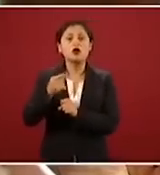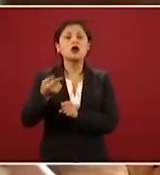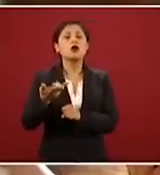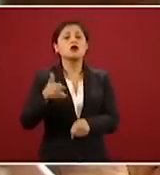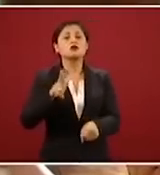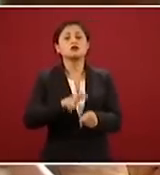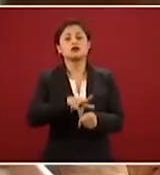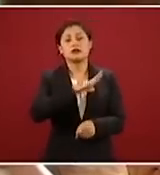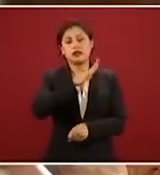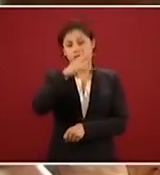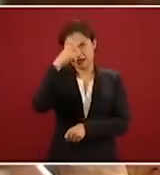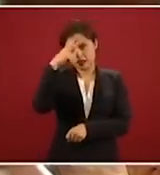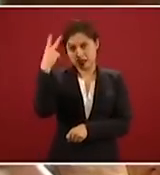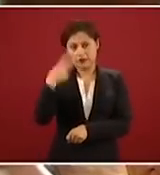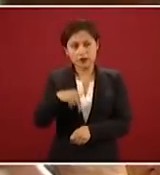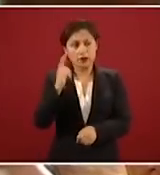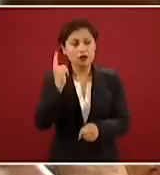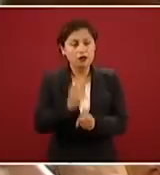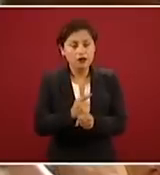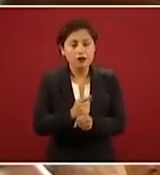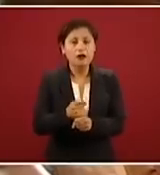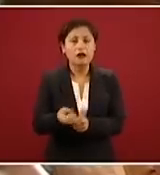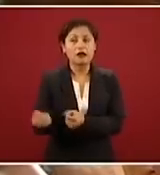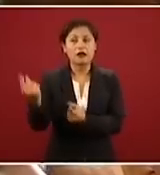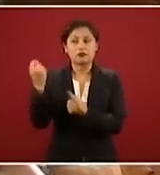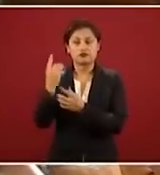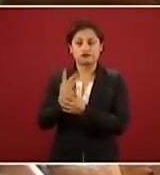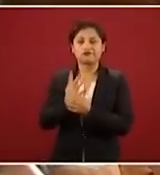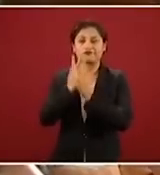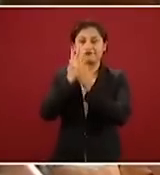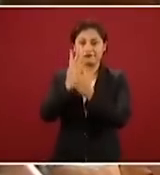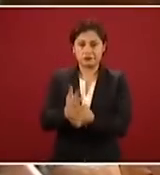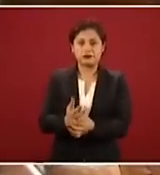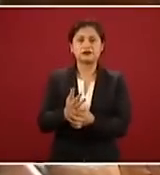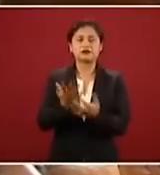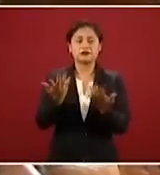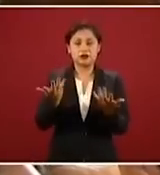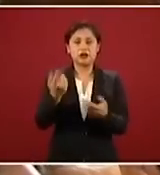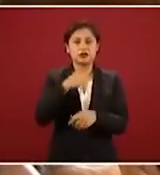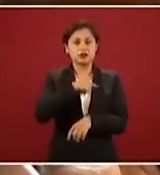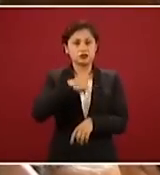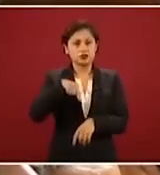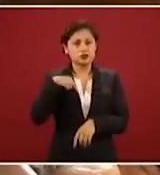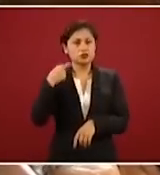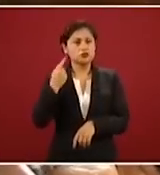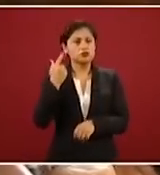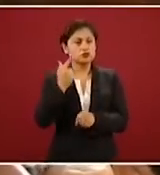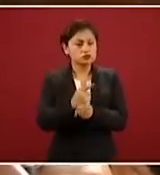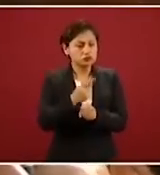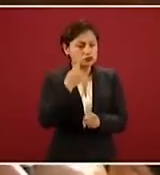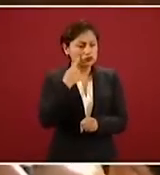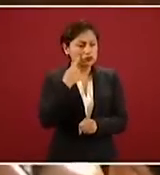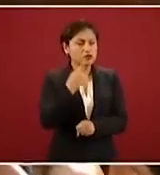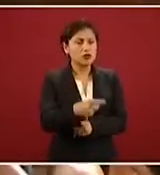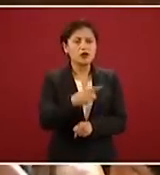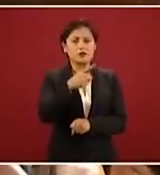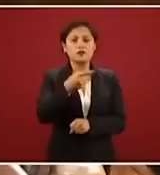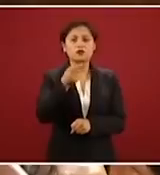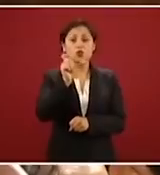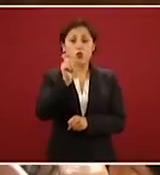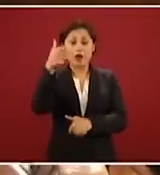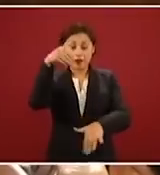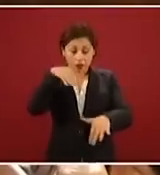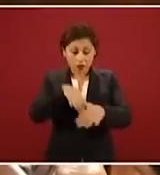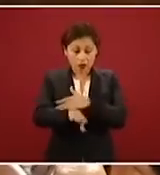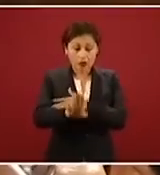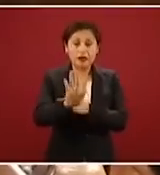bueno, constatamos que ni siquiera al ingreso se les otorga algún gel antibacterial o cubrebocas, aunque sea, bueno, pues nada